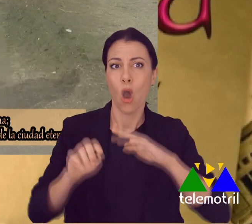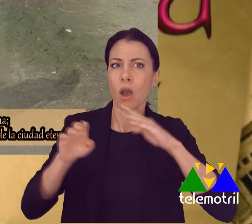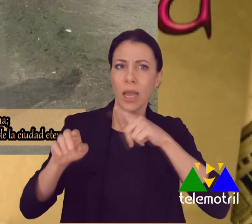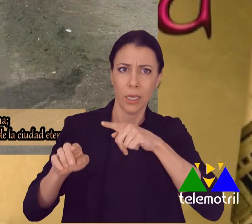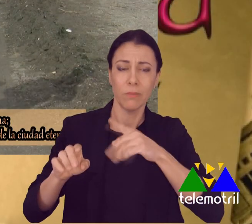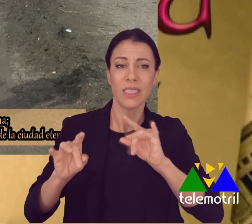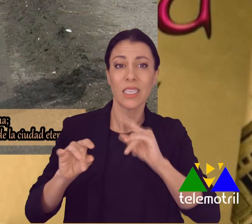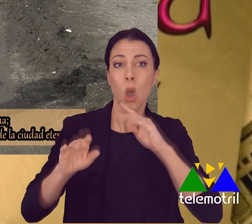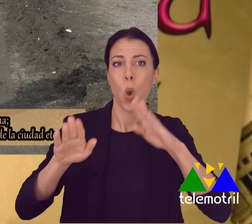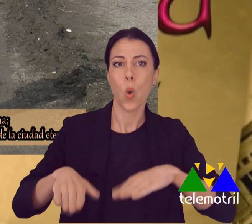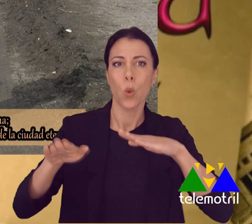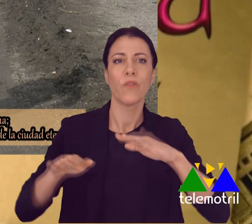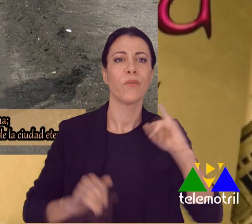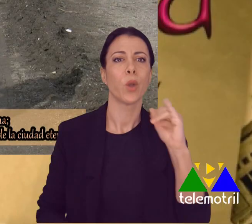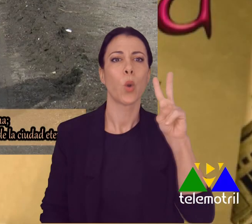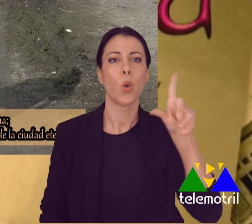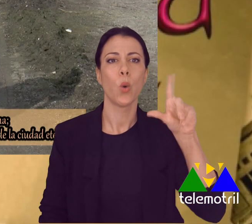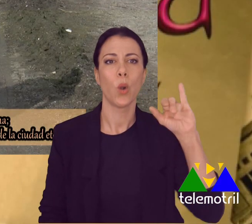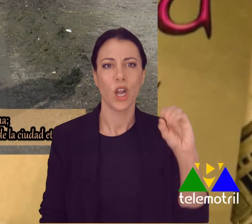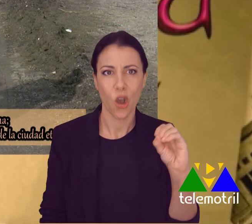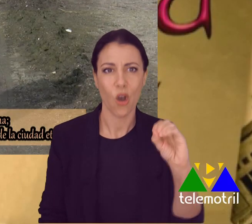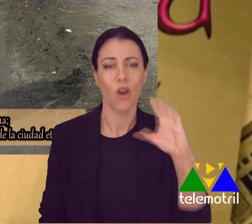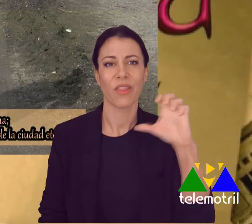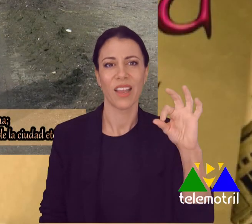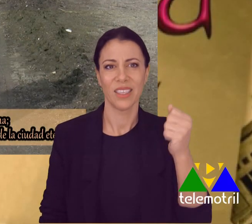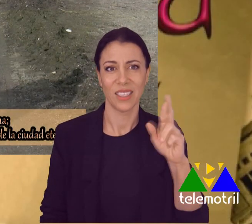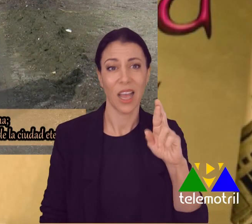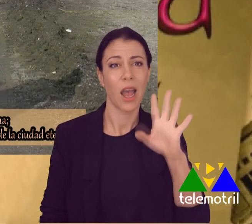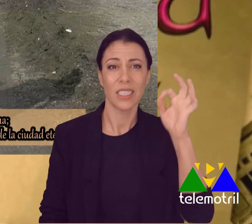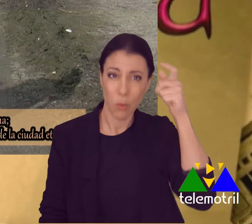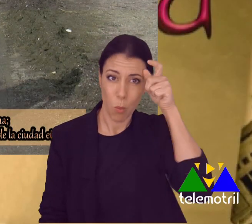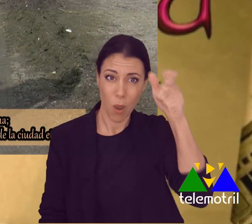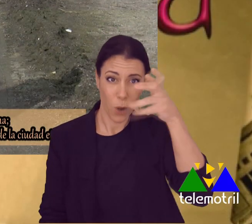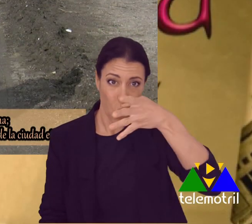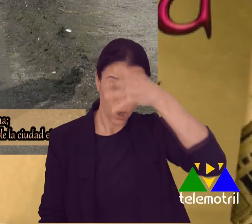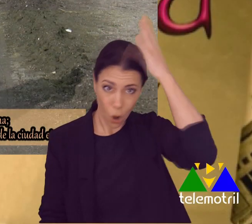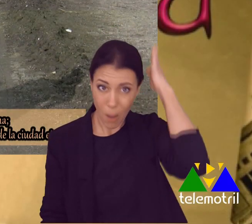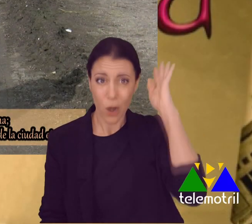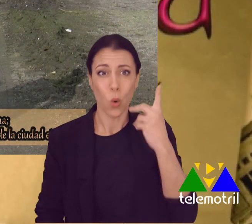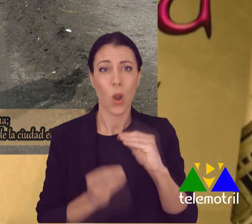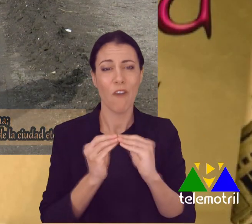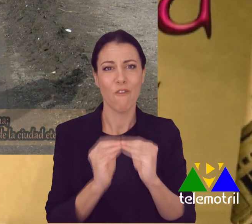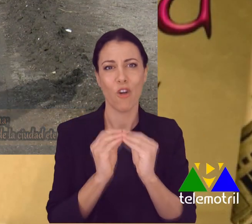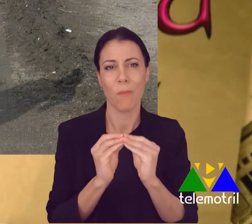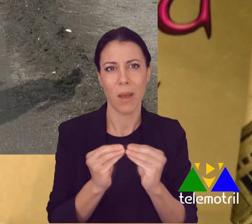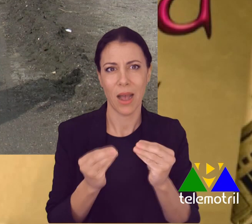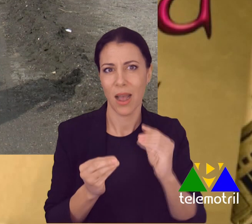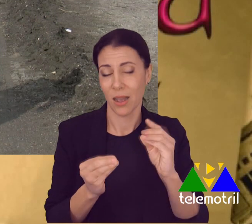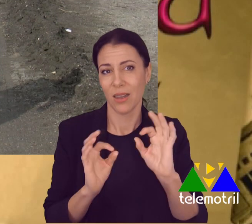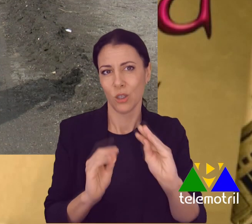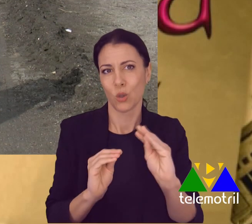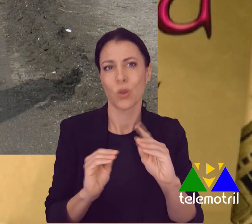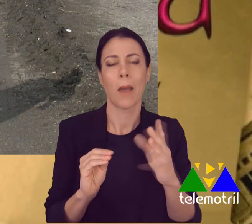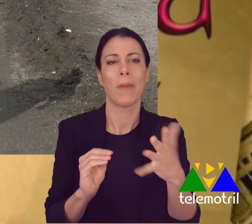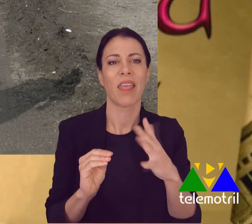César se refiere, y el SPQ es del Senado y del pueblo romano, que era una forma de digamos, legal de la ciudad. Las